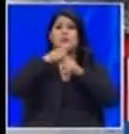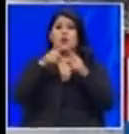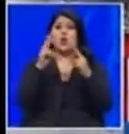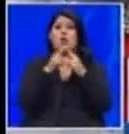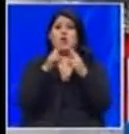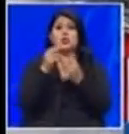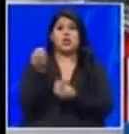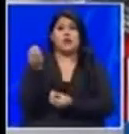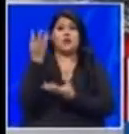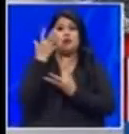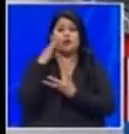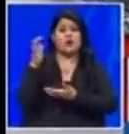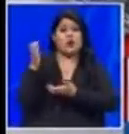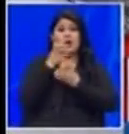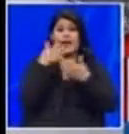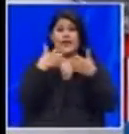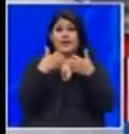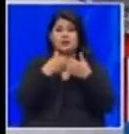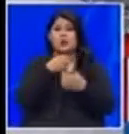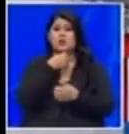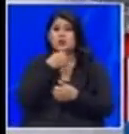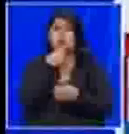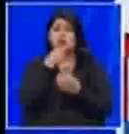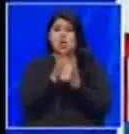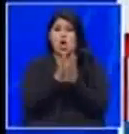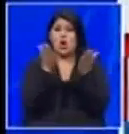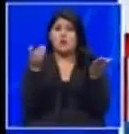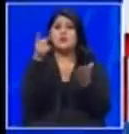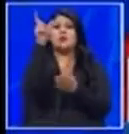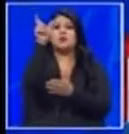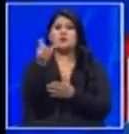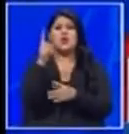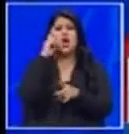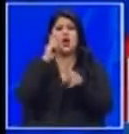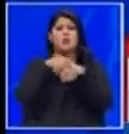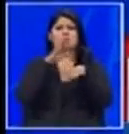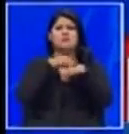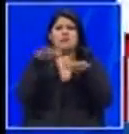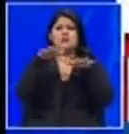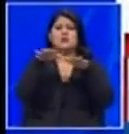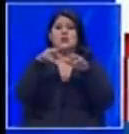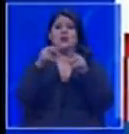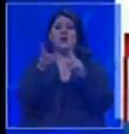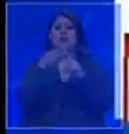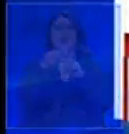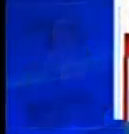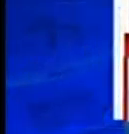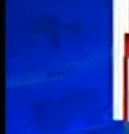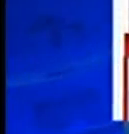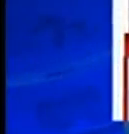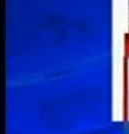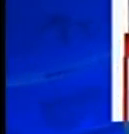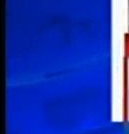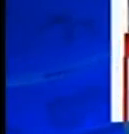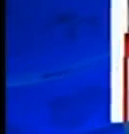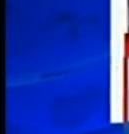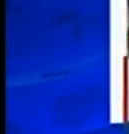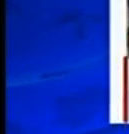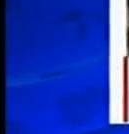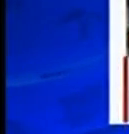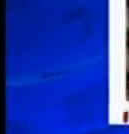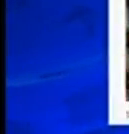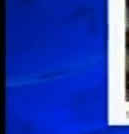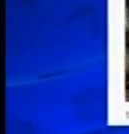la noticia del rapto del equipo periodístico de El Comercio, el comunicador convocó mediante redes sociales a ejercer la profesión sin miedos y a